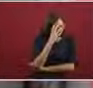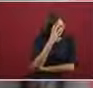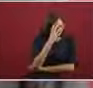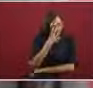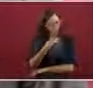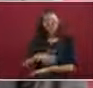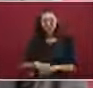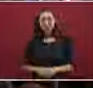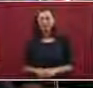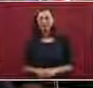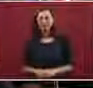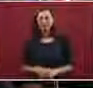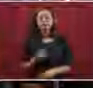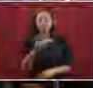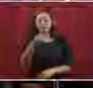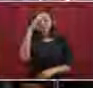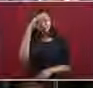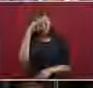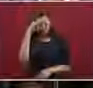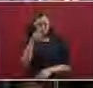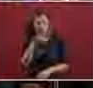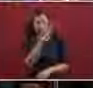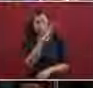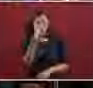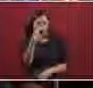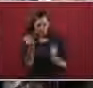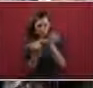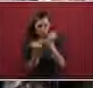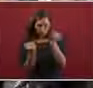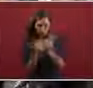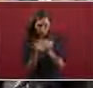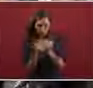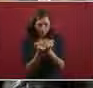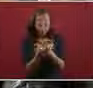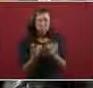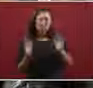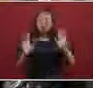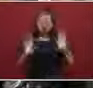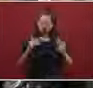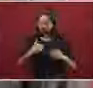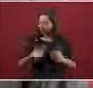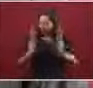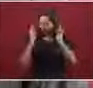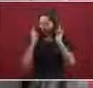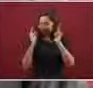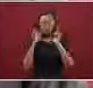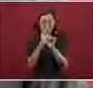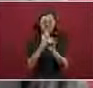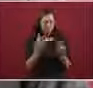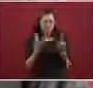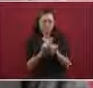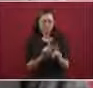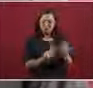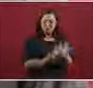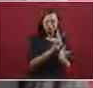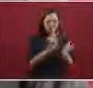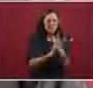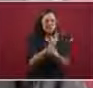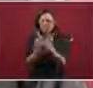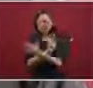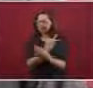ocurra lo mismo en el caso de Baja California? Yo espero que se actúe igual en todos los casos, en todos los casos,